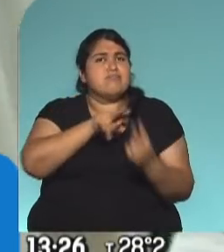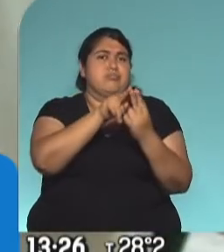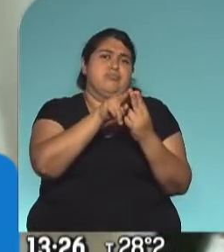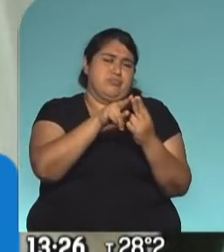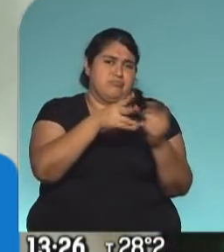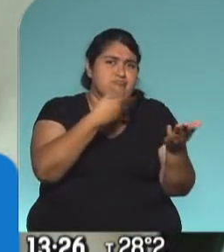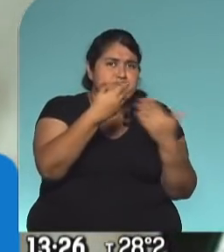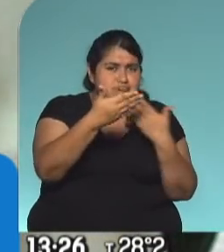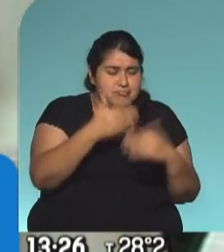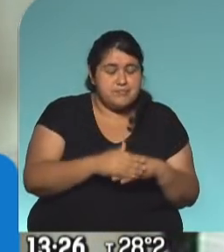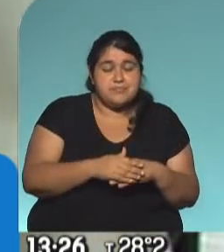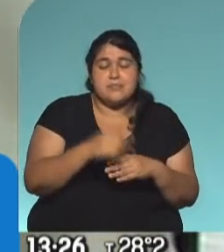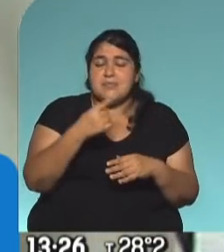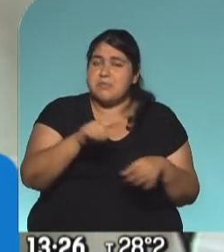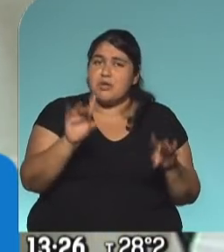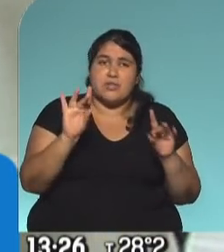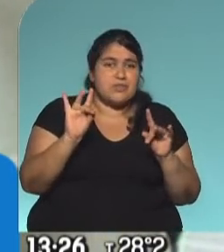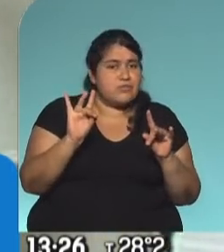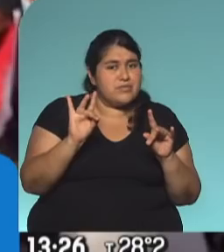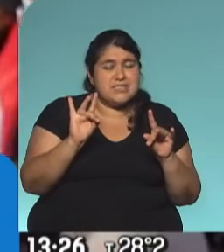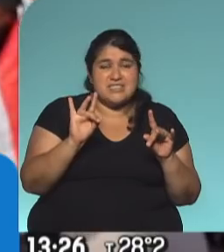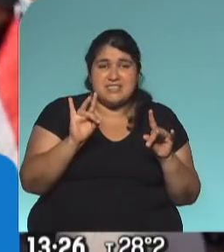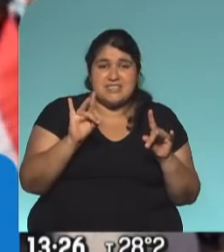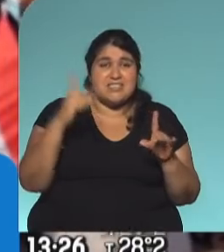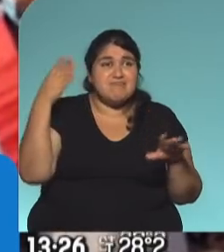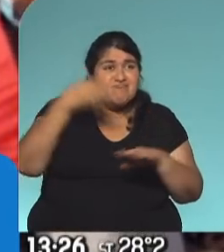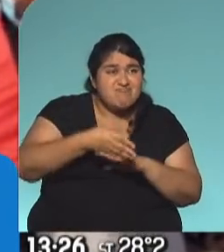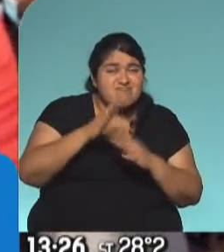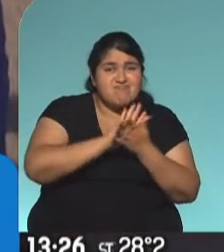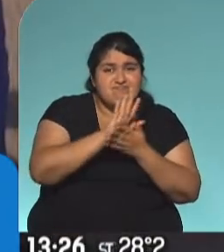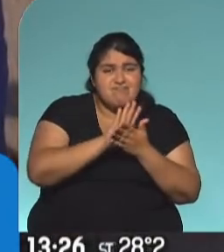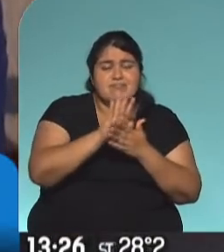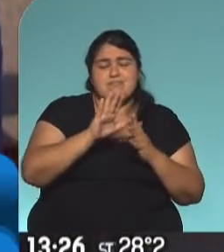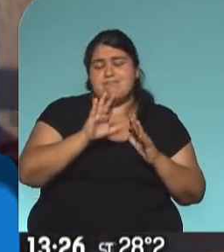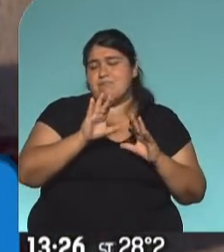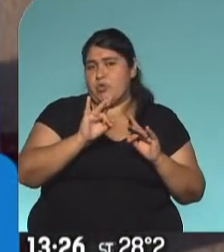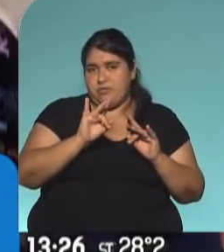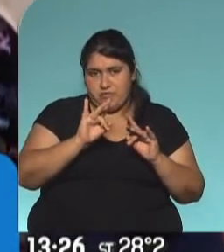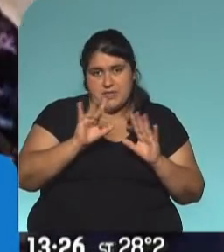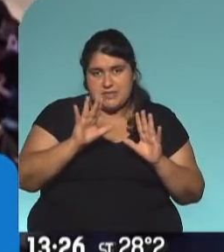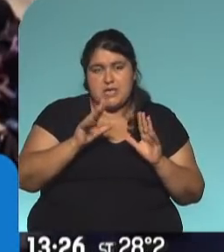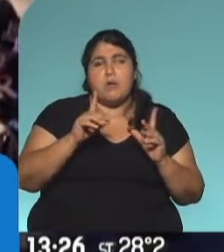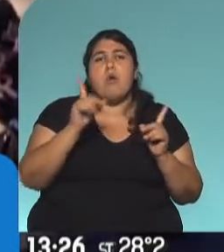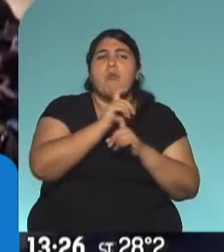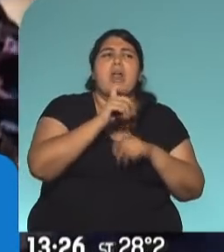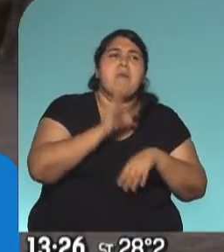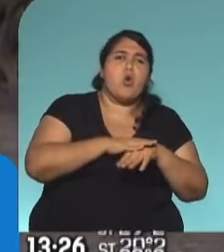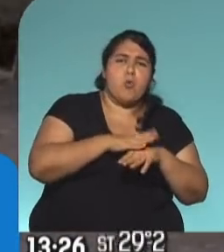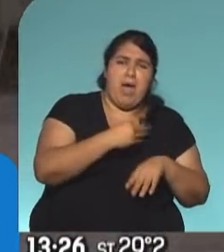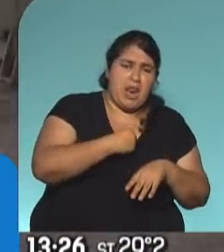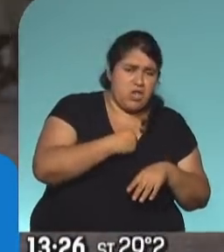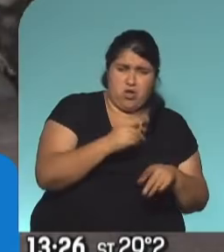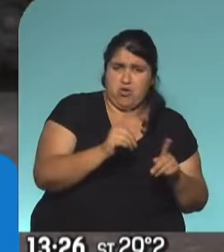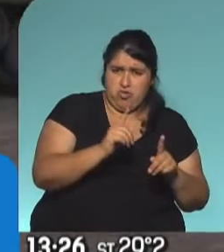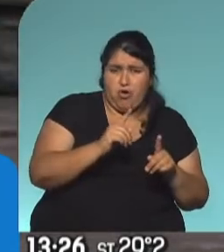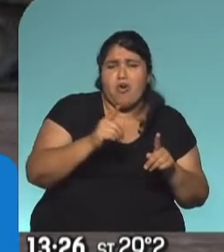kurdos. Pero es difícil que los gestos puedan aliviar tensiones alimentadas no solo por cuestiones religiosas, sino especialmente